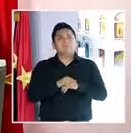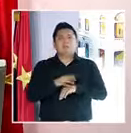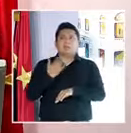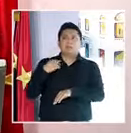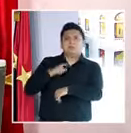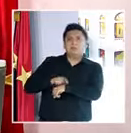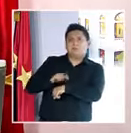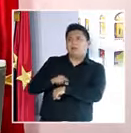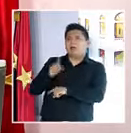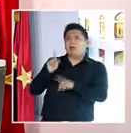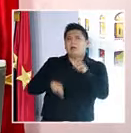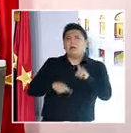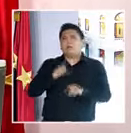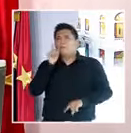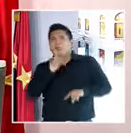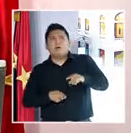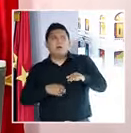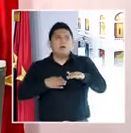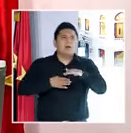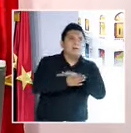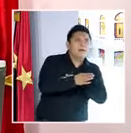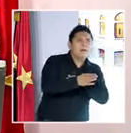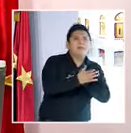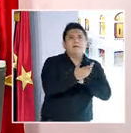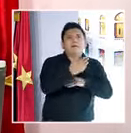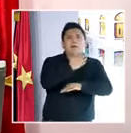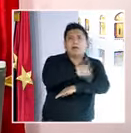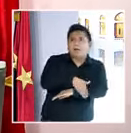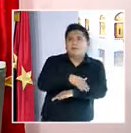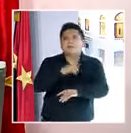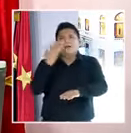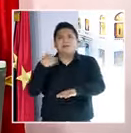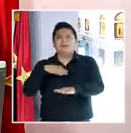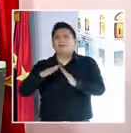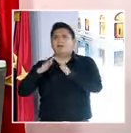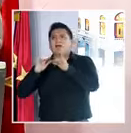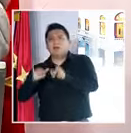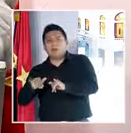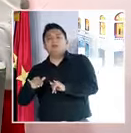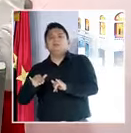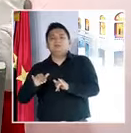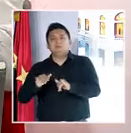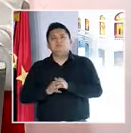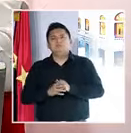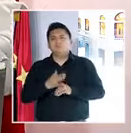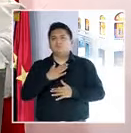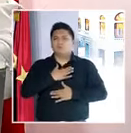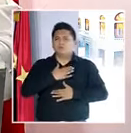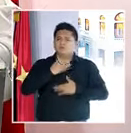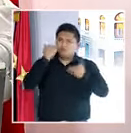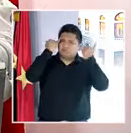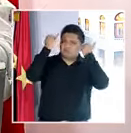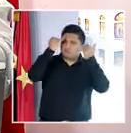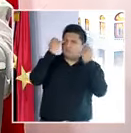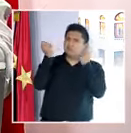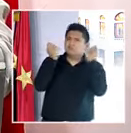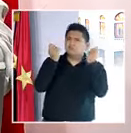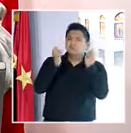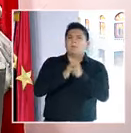con restricciones en la movilidad, logró a través de estrategias muy importantes, como